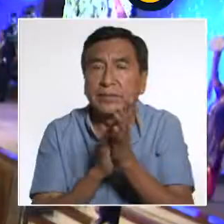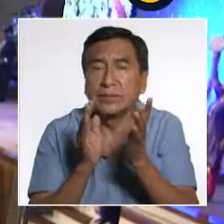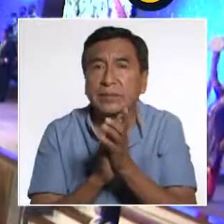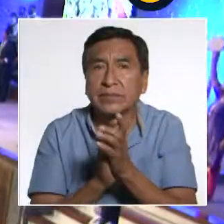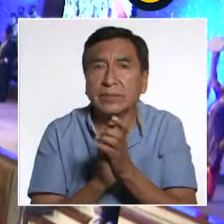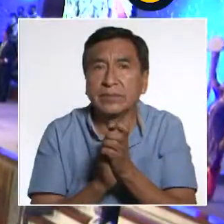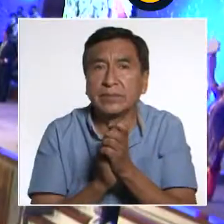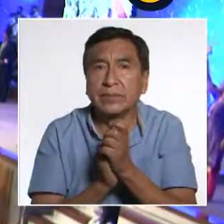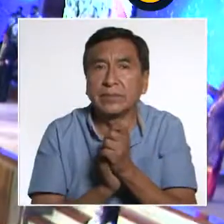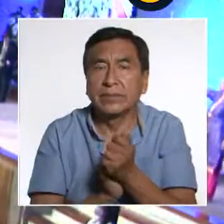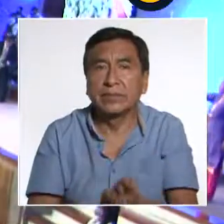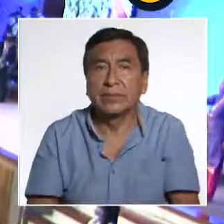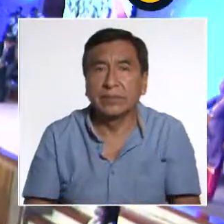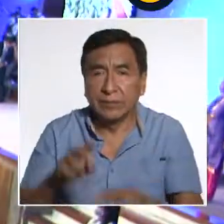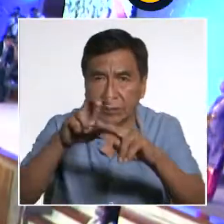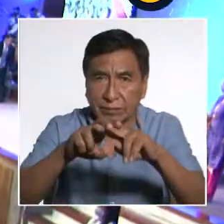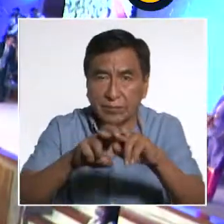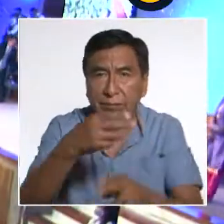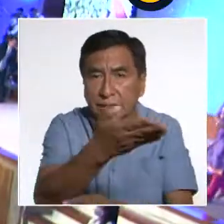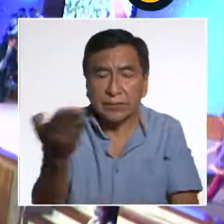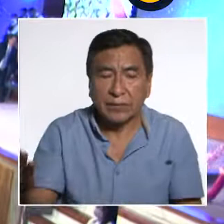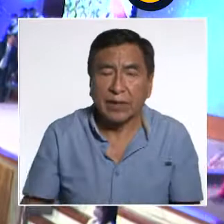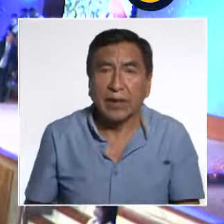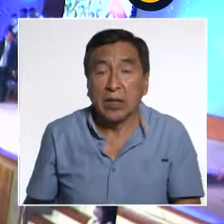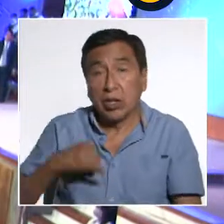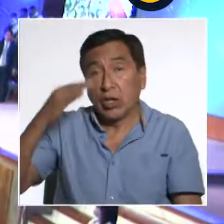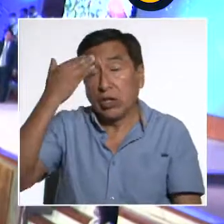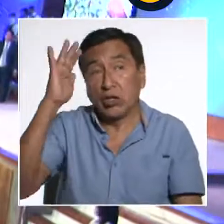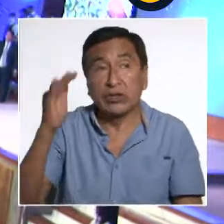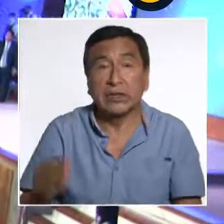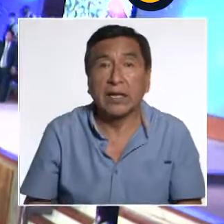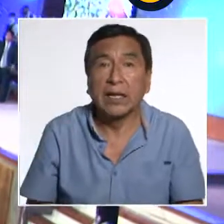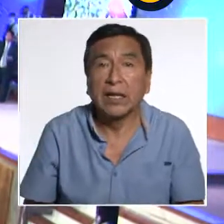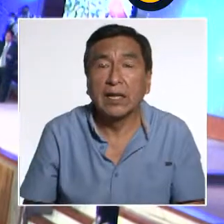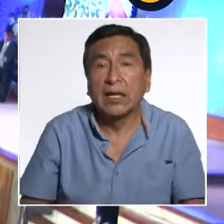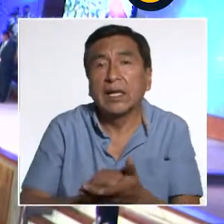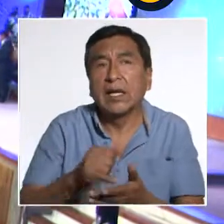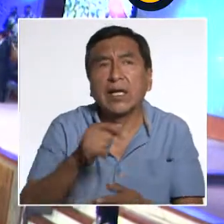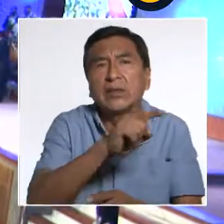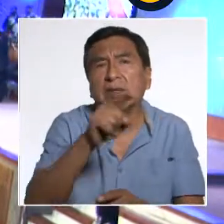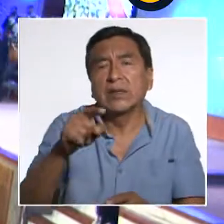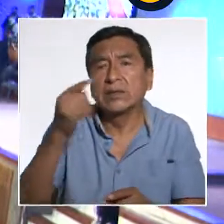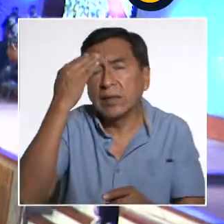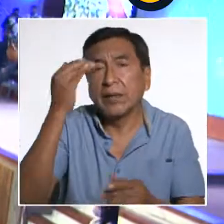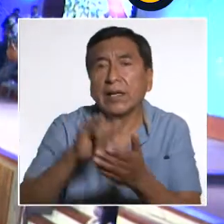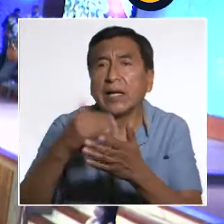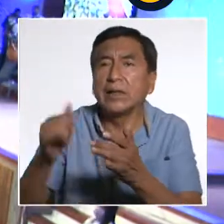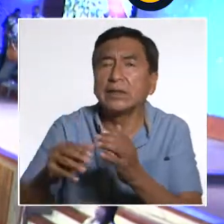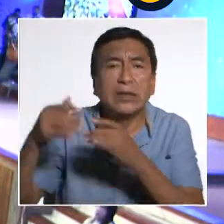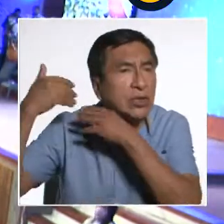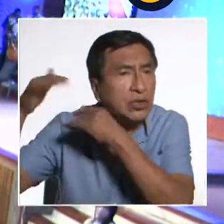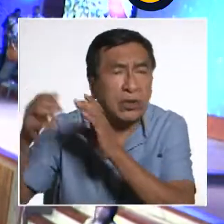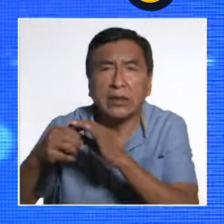Tome su asiento. Yo no sé si los chicos saben que hay el sonido del shofar, de las trompetas. La verdad